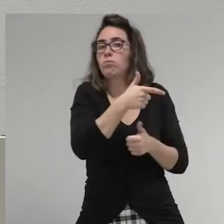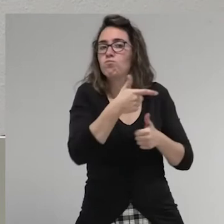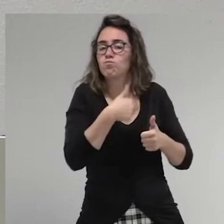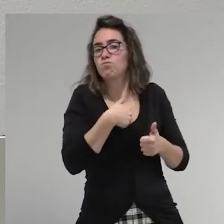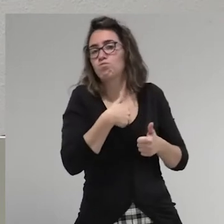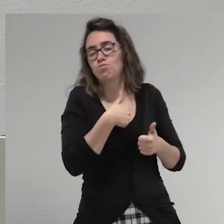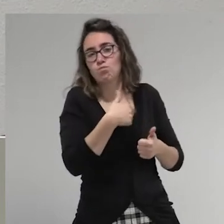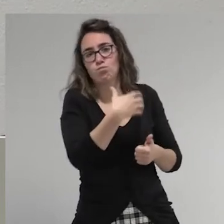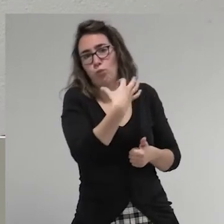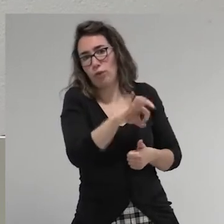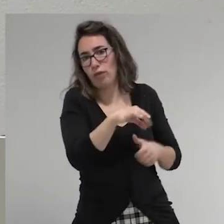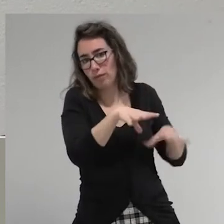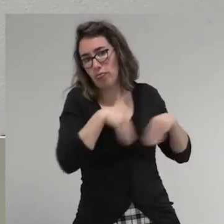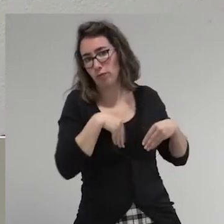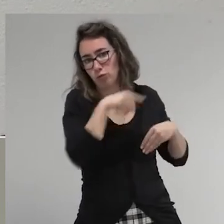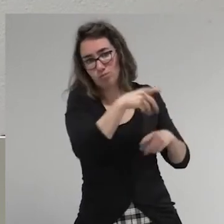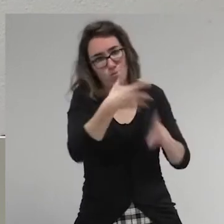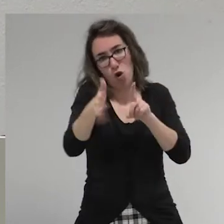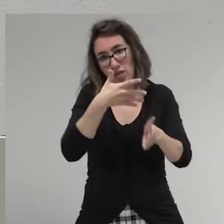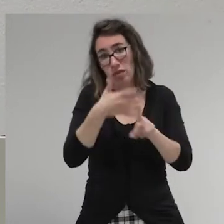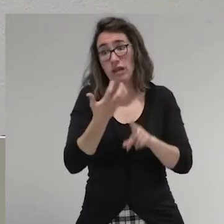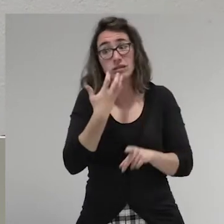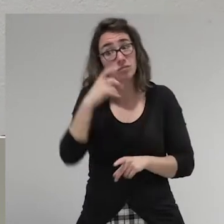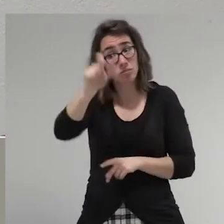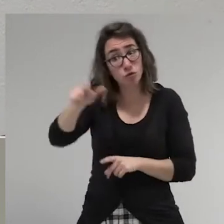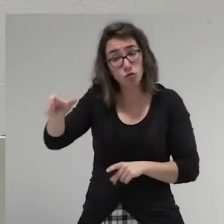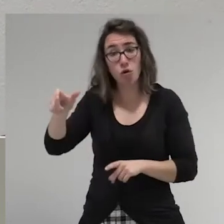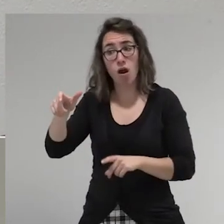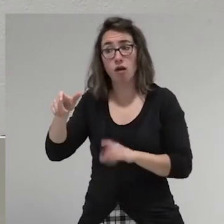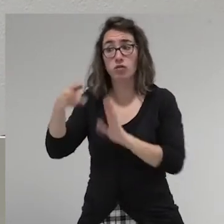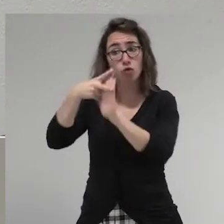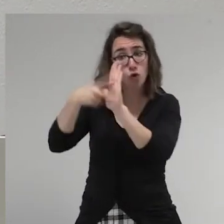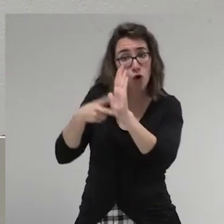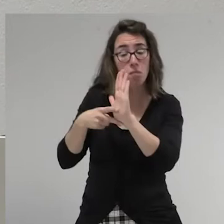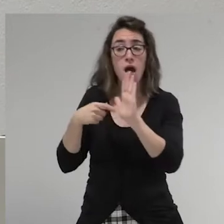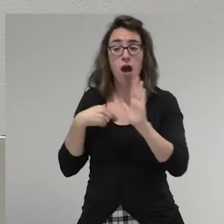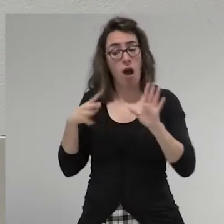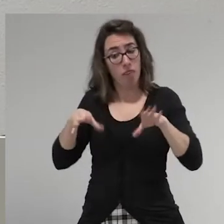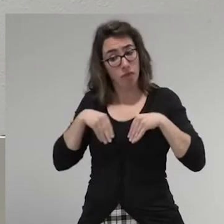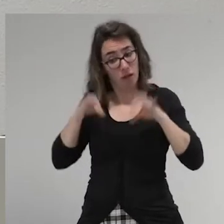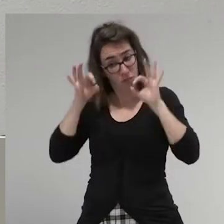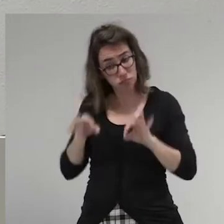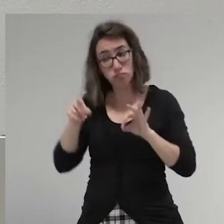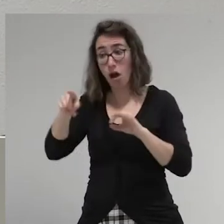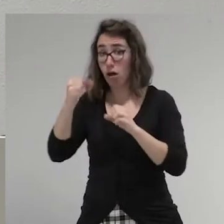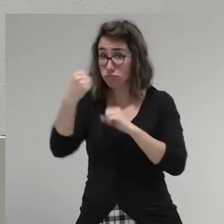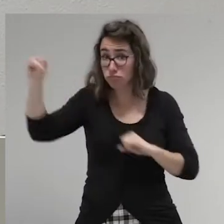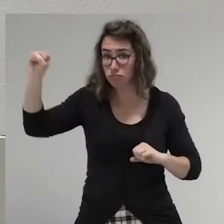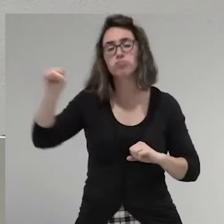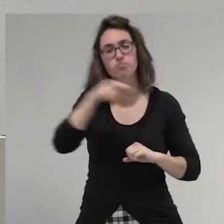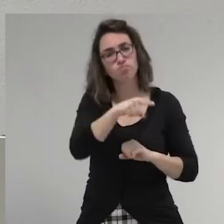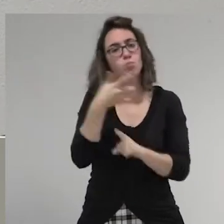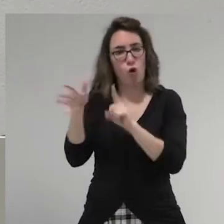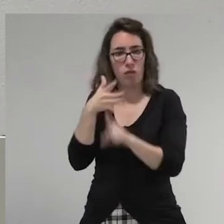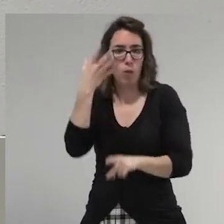si el sujeto o las personas se salen de los parámetros que decidimos que es socialmente aceptable, ¿no? Que normalmente está